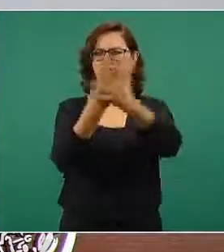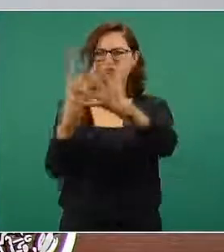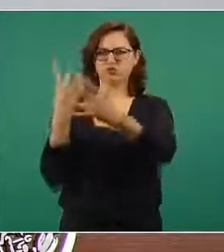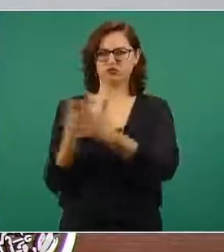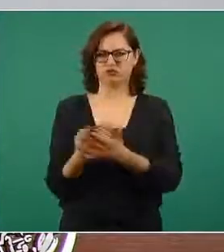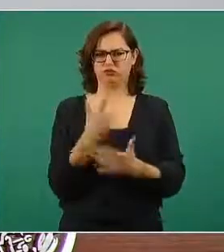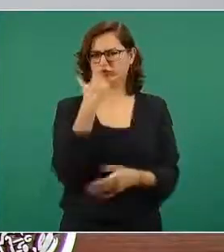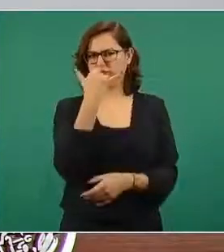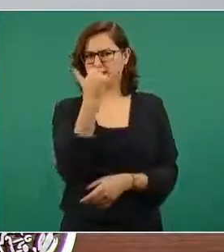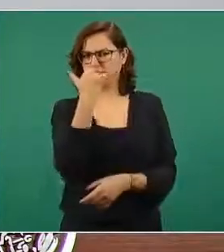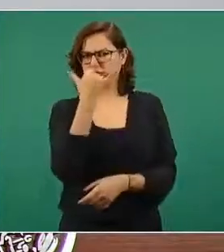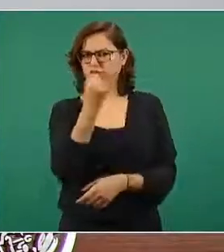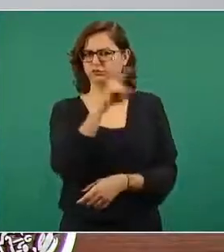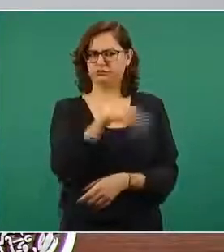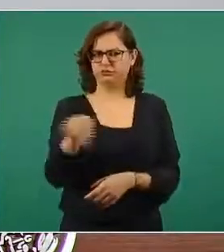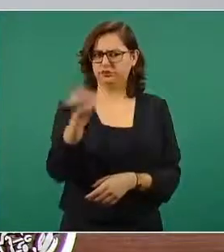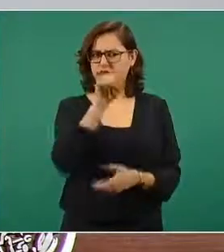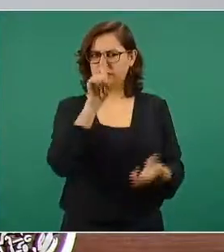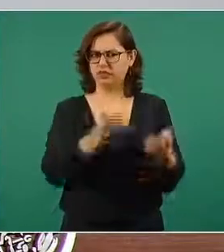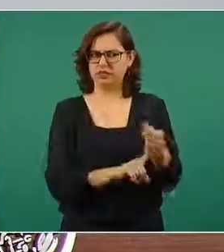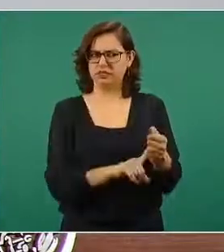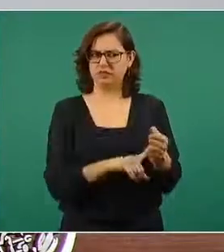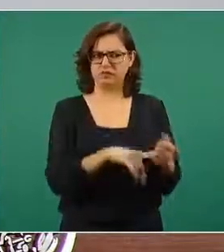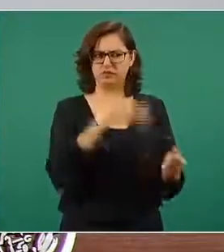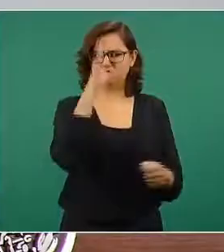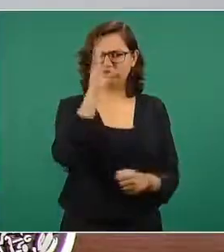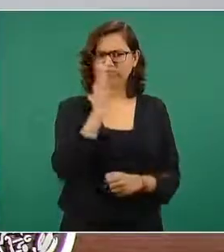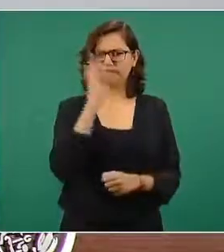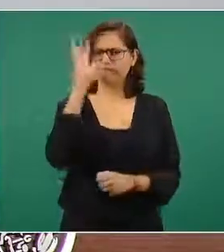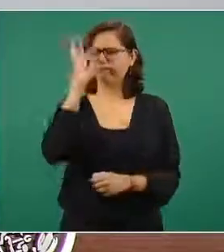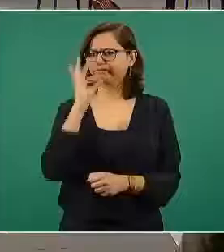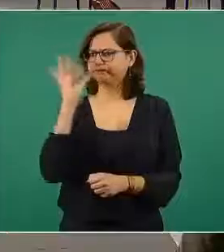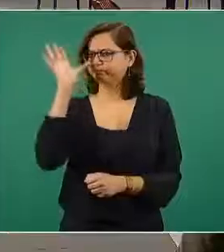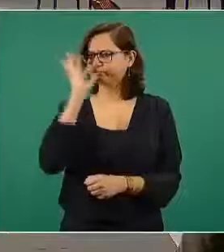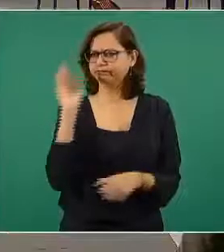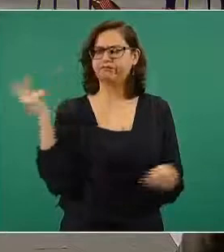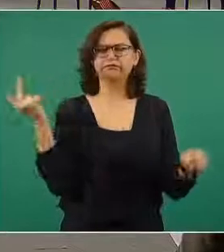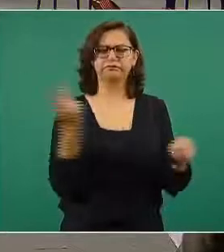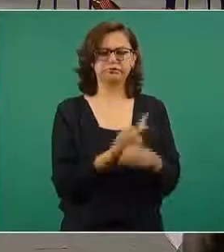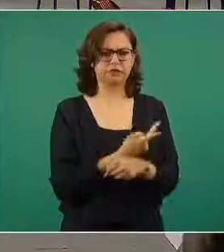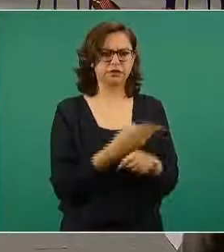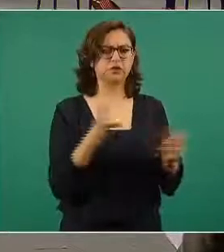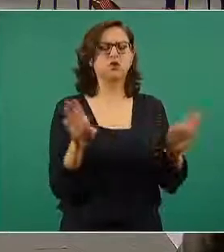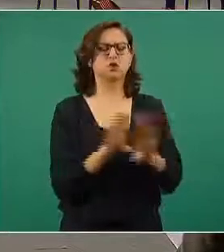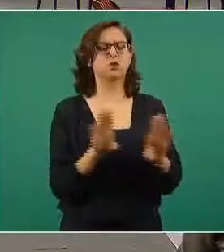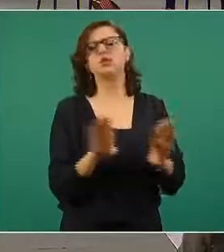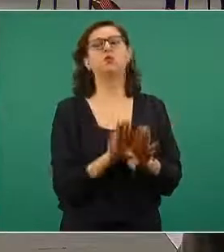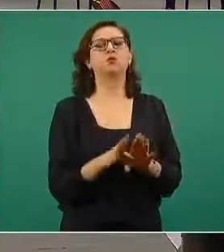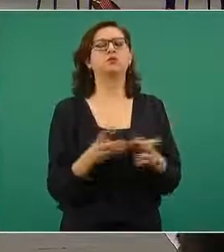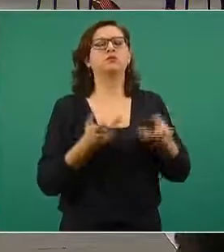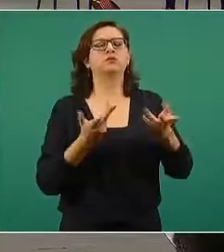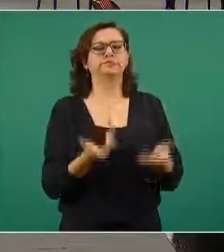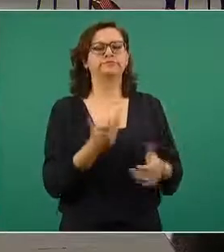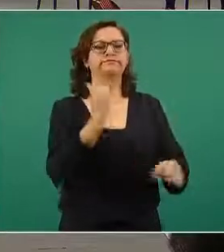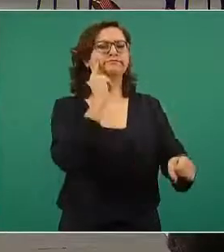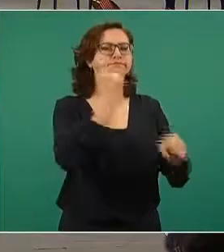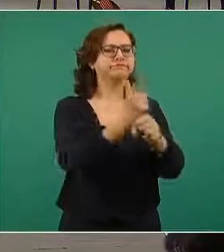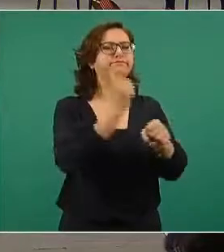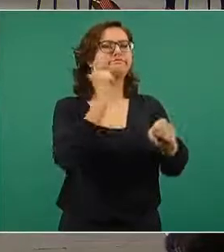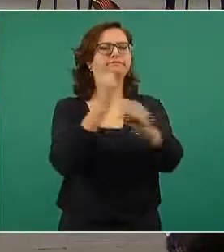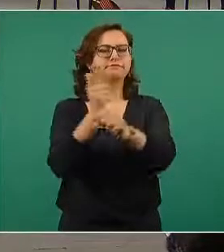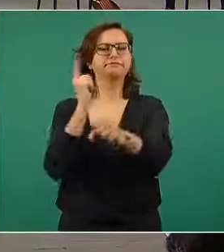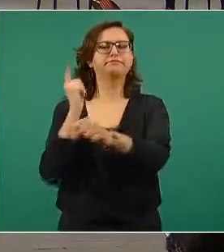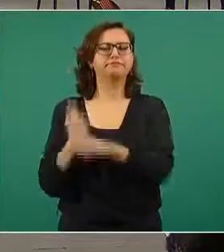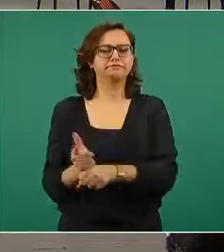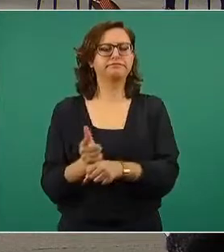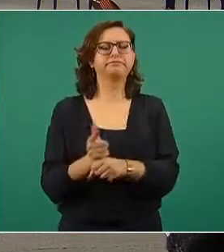y determinar la responsabilidad de los servidores públicos involucrados que han hecho un